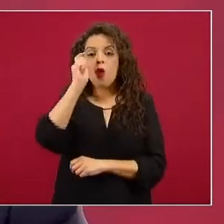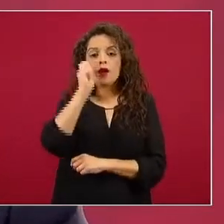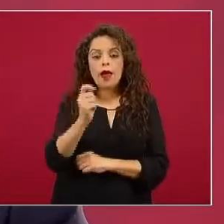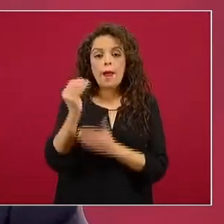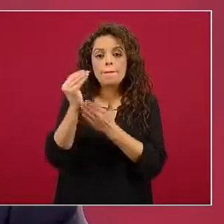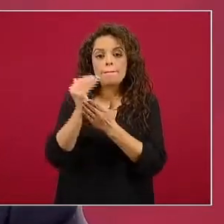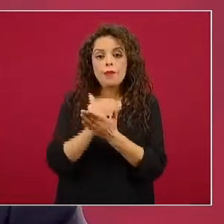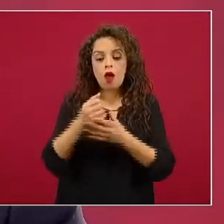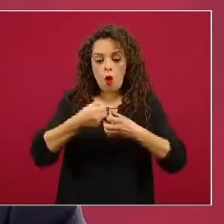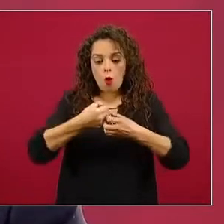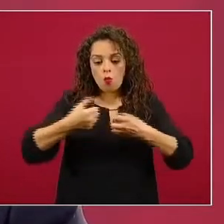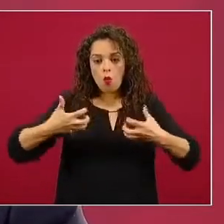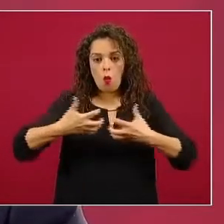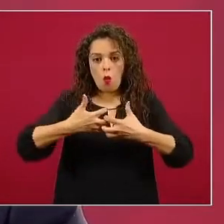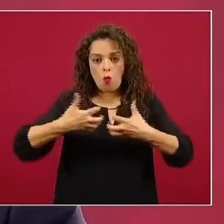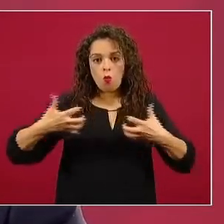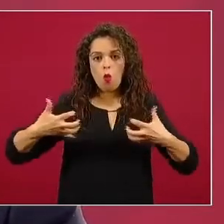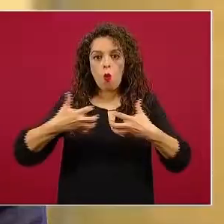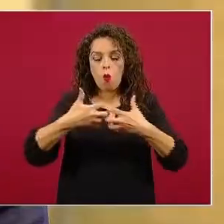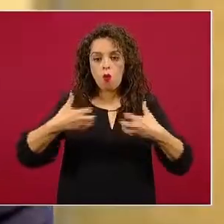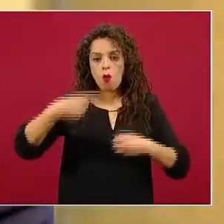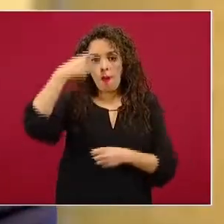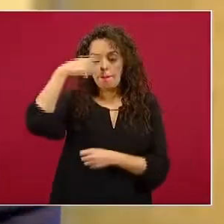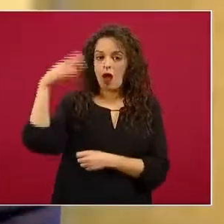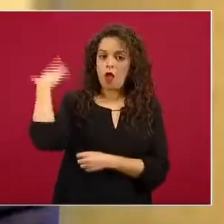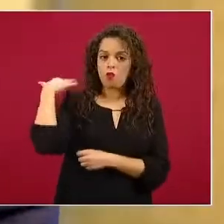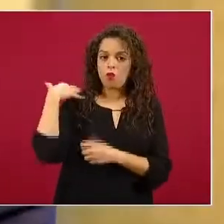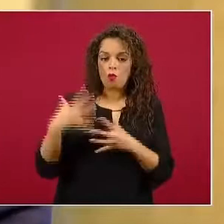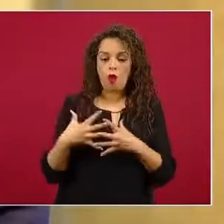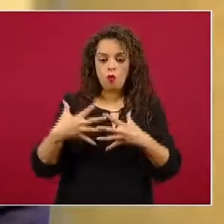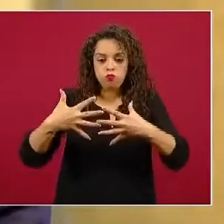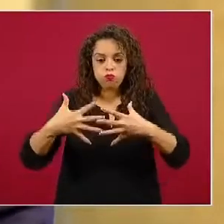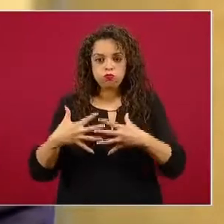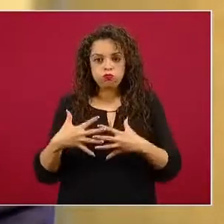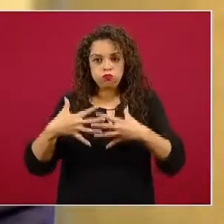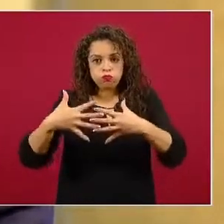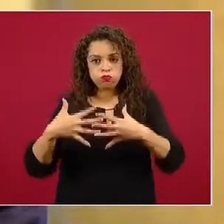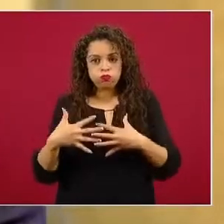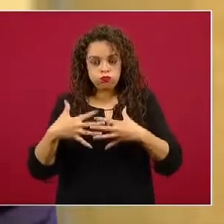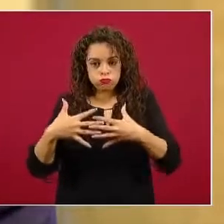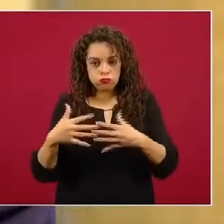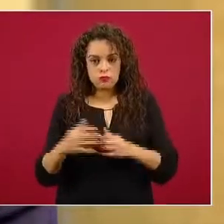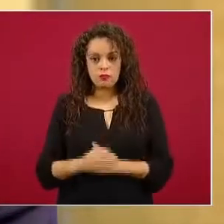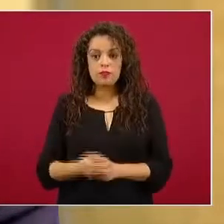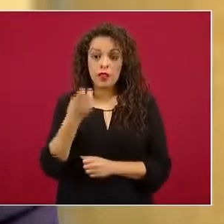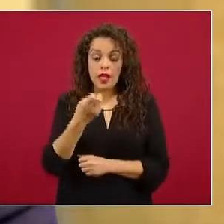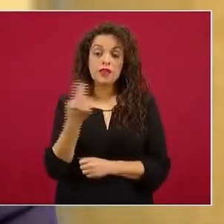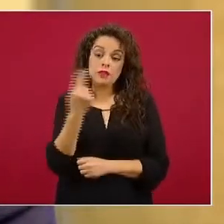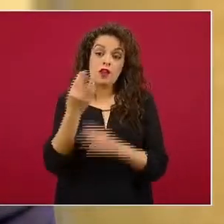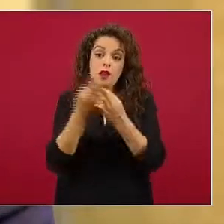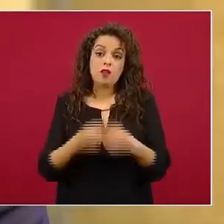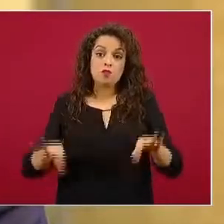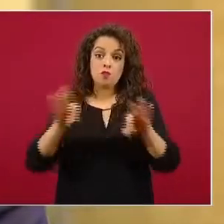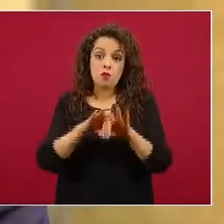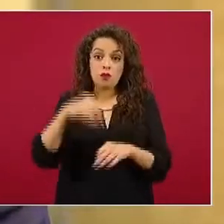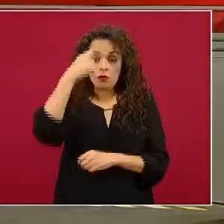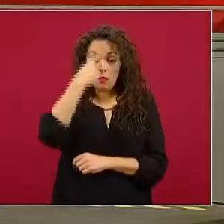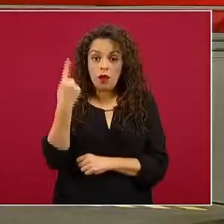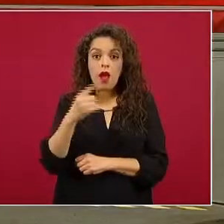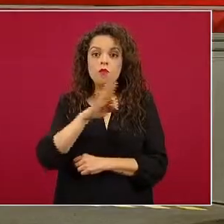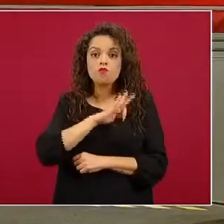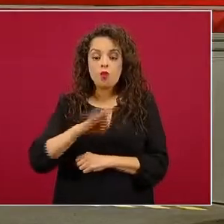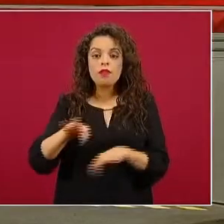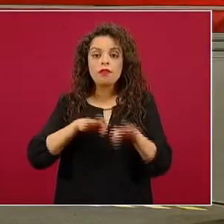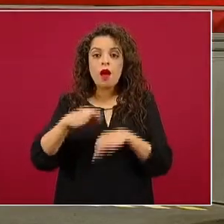del tejido pulmonar. Es indispensable que el tejido pulmonar mantenga elasticidad para poder realizar la función que cumplen los